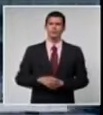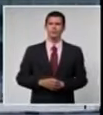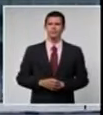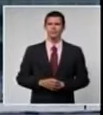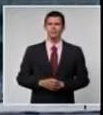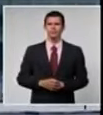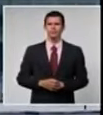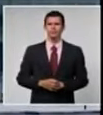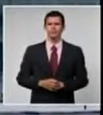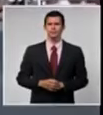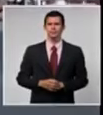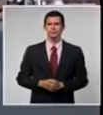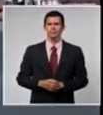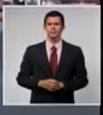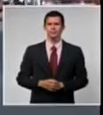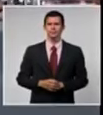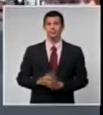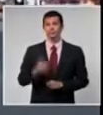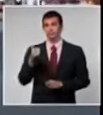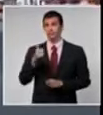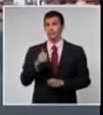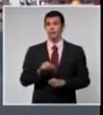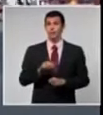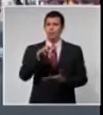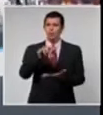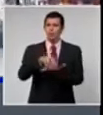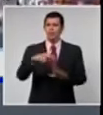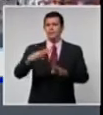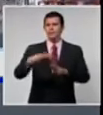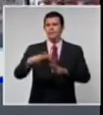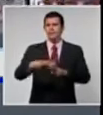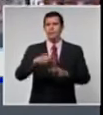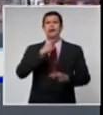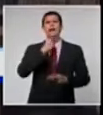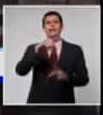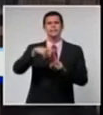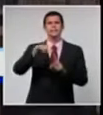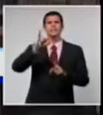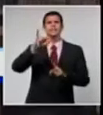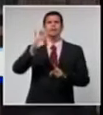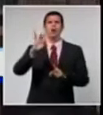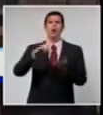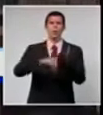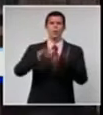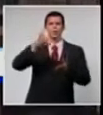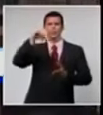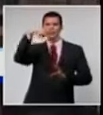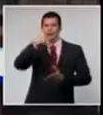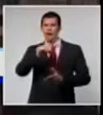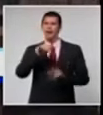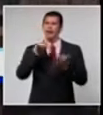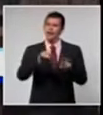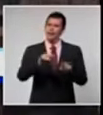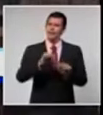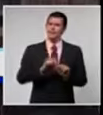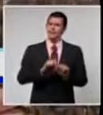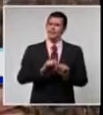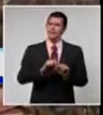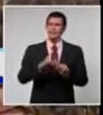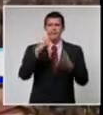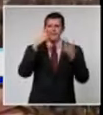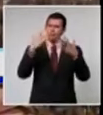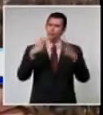Etiopía es una nación con una historia muy peculiar. Su capital, Addis Abeba, que significa en amárico flor nueva, se encuentra a los